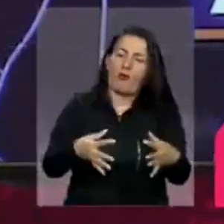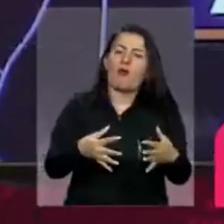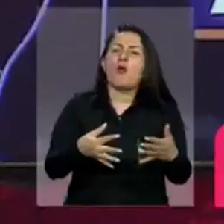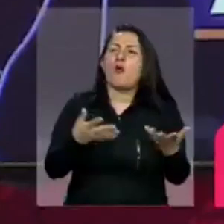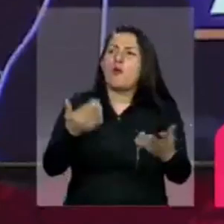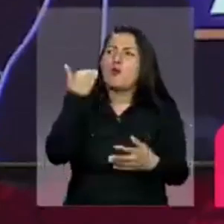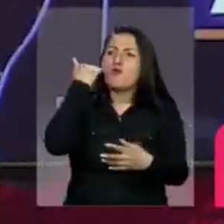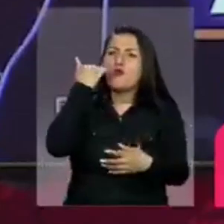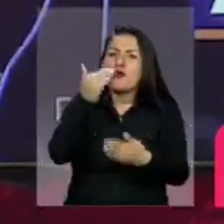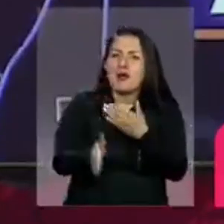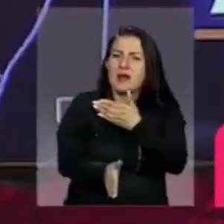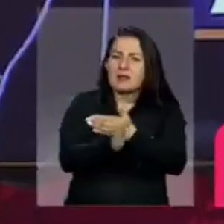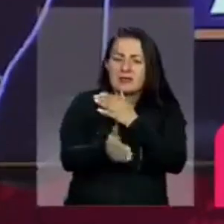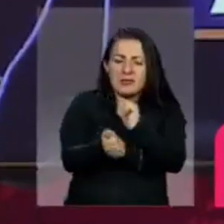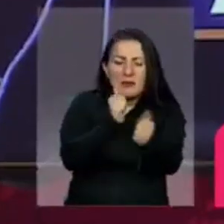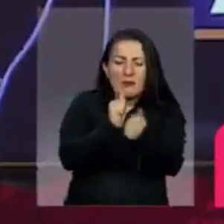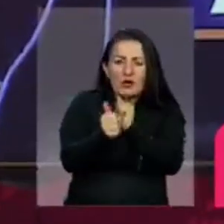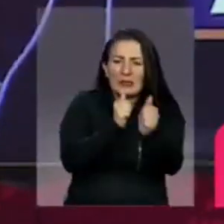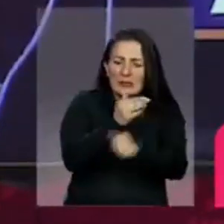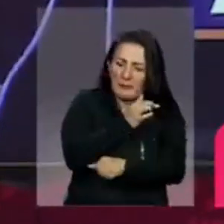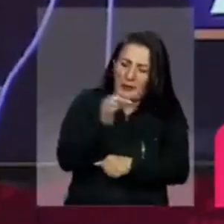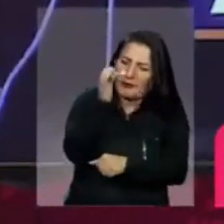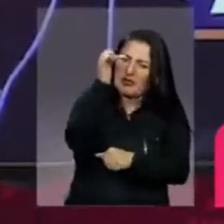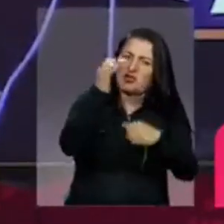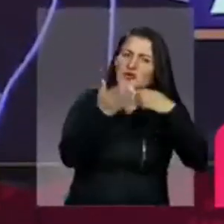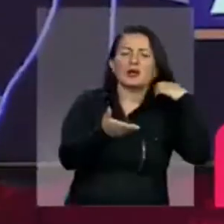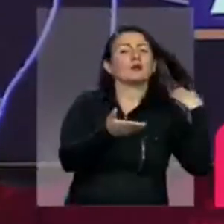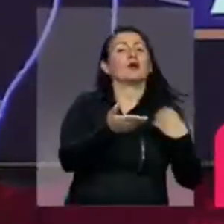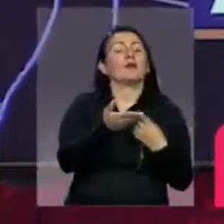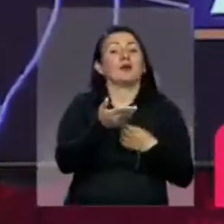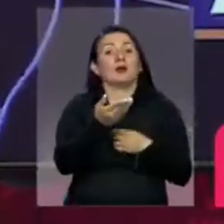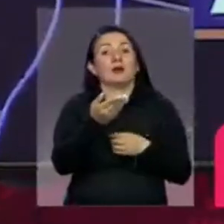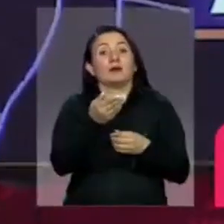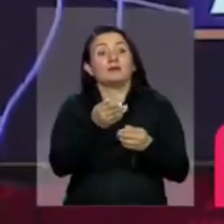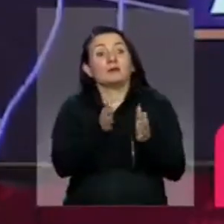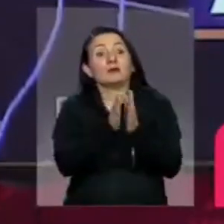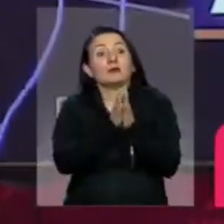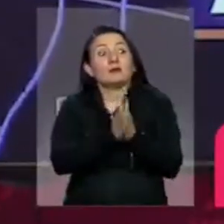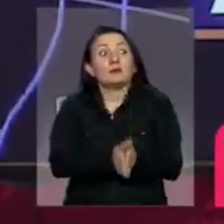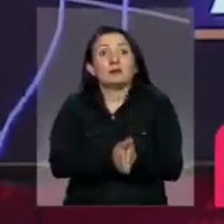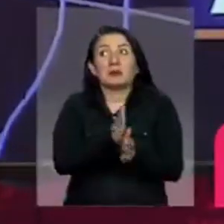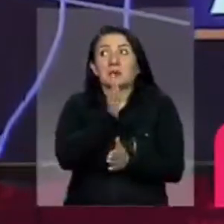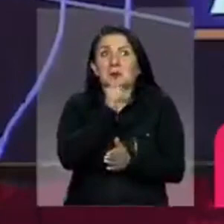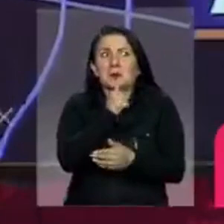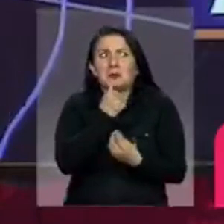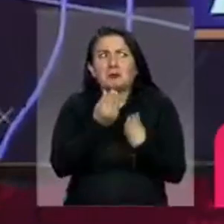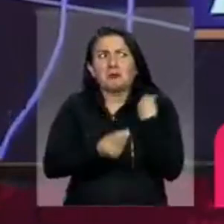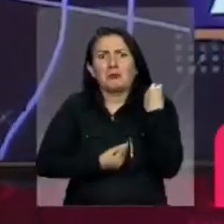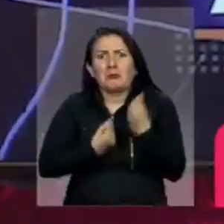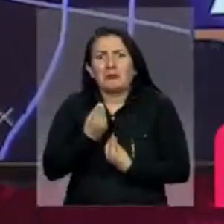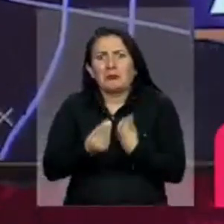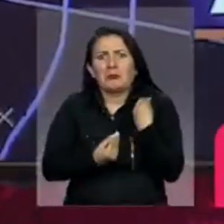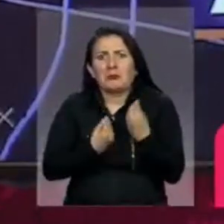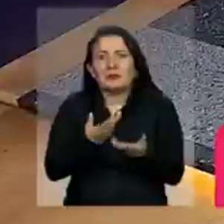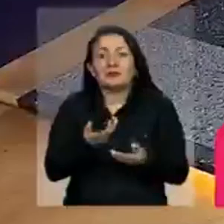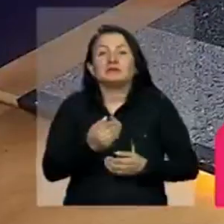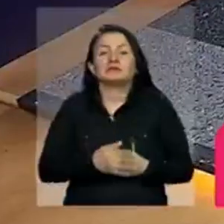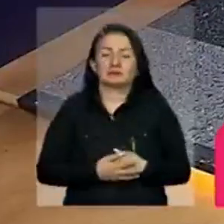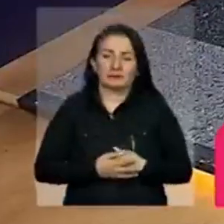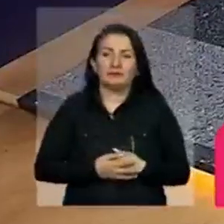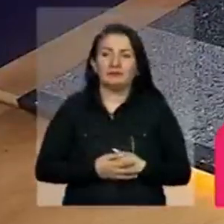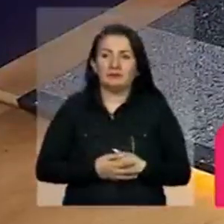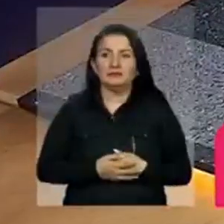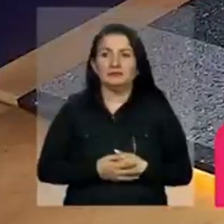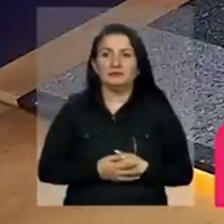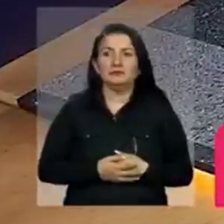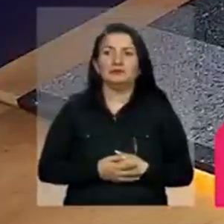que las mujeres puedan ser deportistas profesionales? Es que no puede ser que vayan a pasar diciembre y no tengan ni idea qué van a hacer. Vanessa, tocan